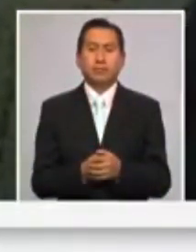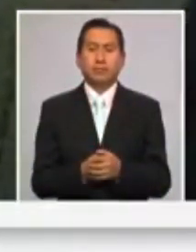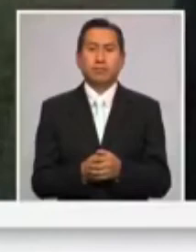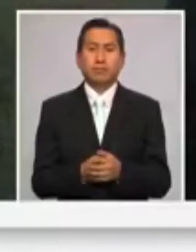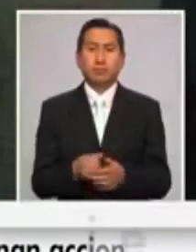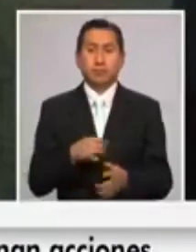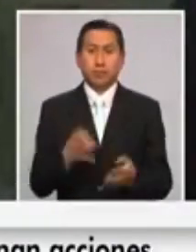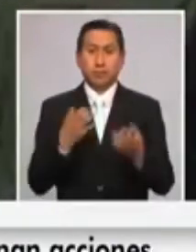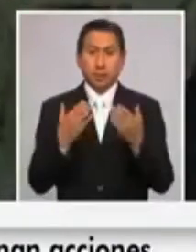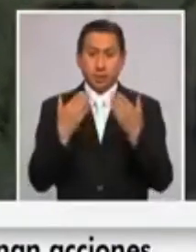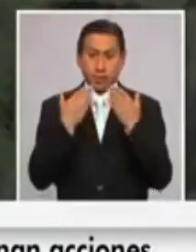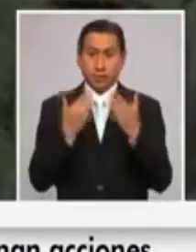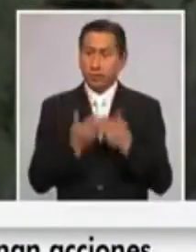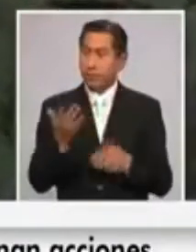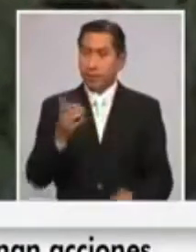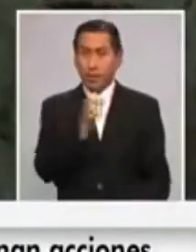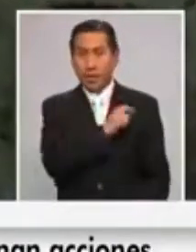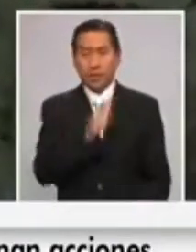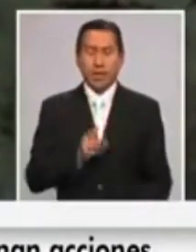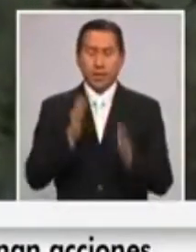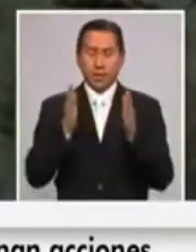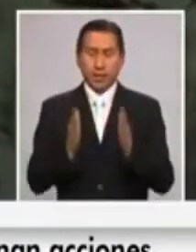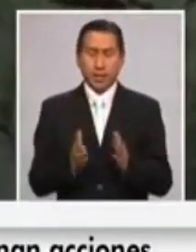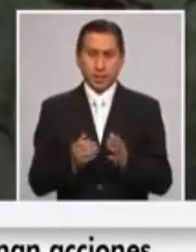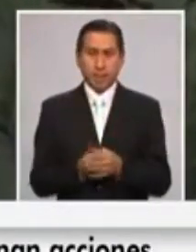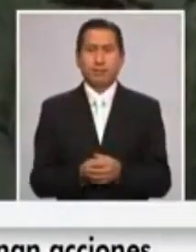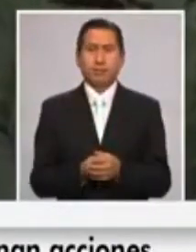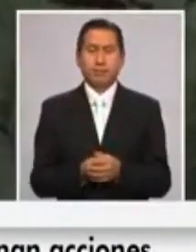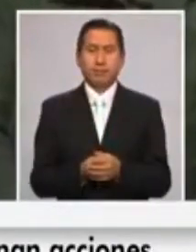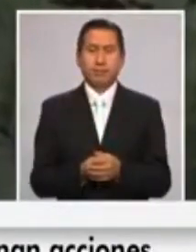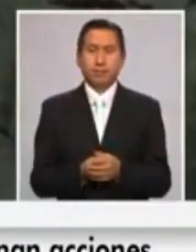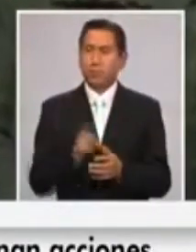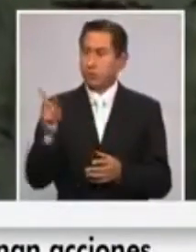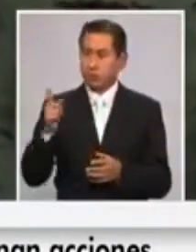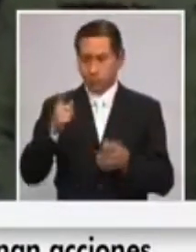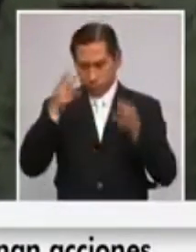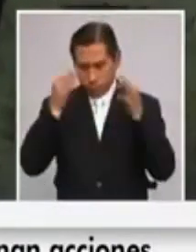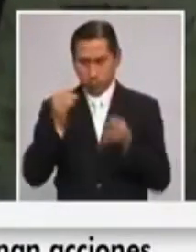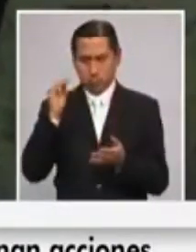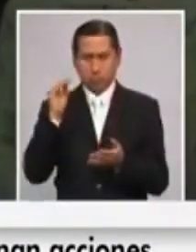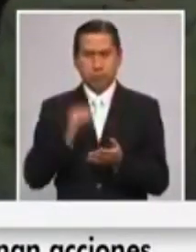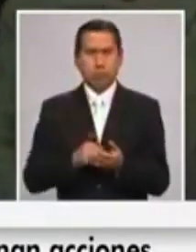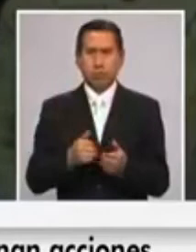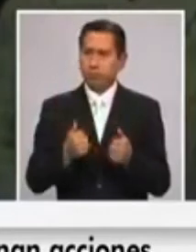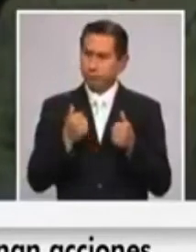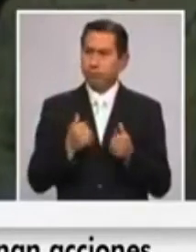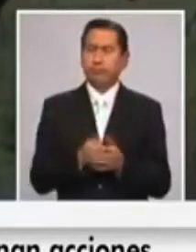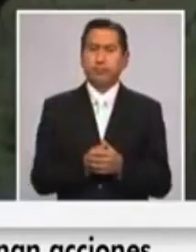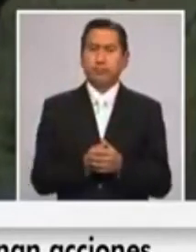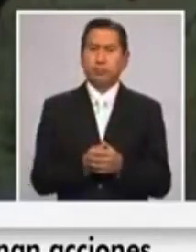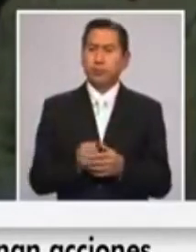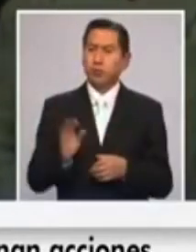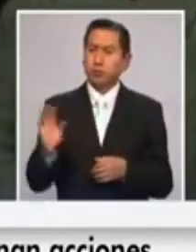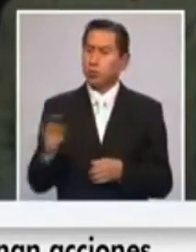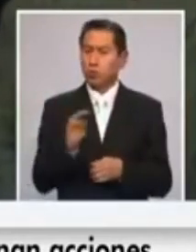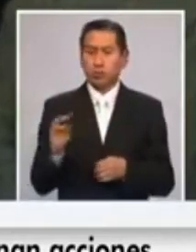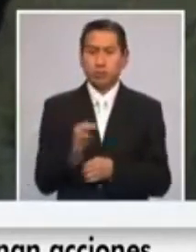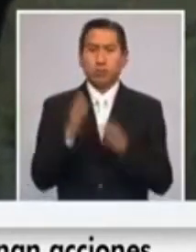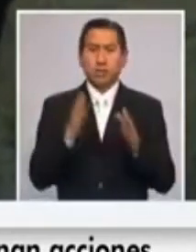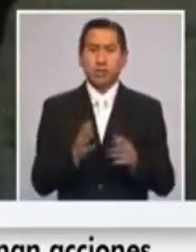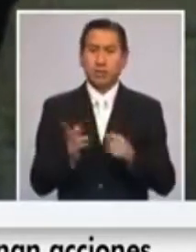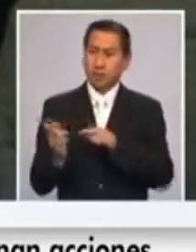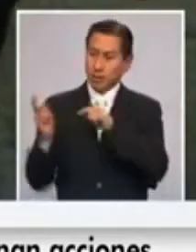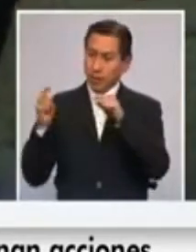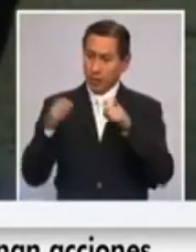Yo quiero agradecer al alcalde por tomar esta medida y a los ministros que están presentes